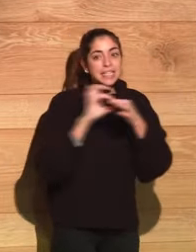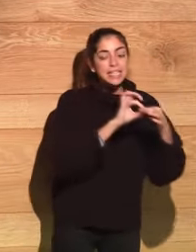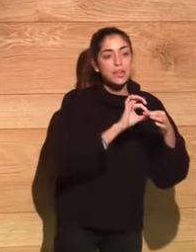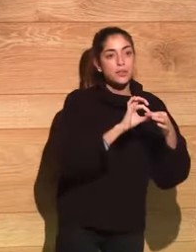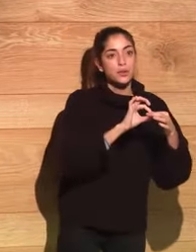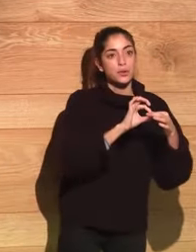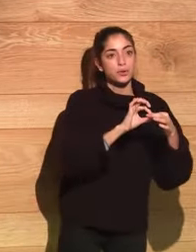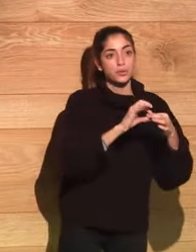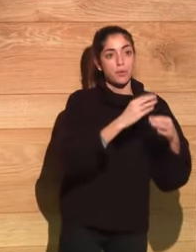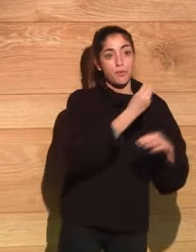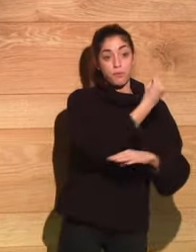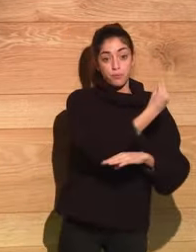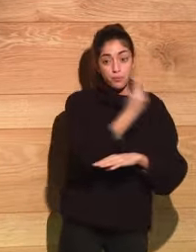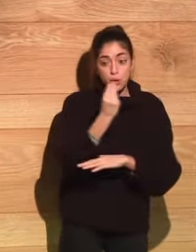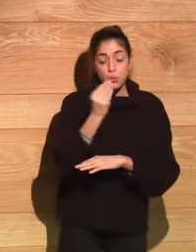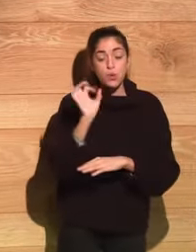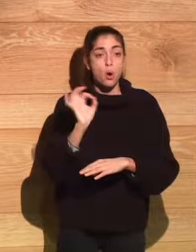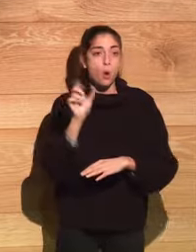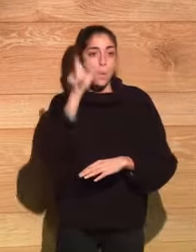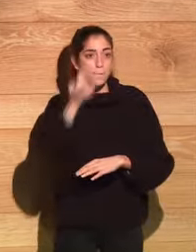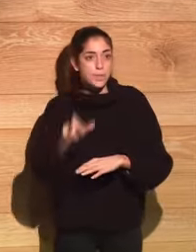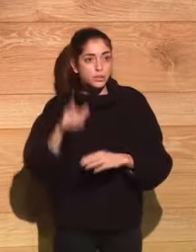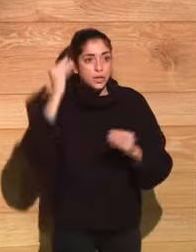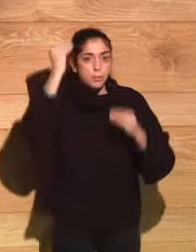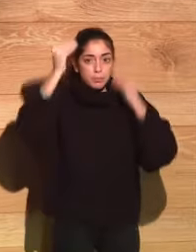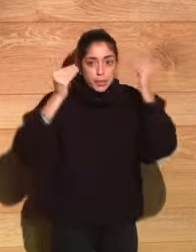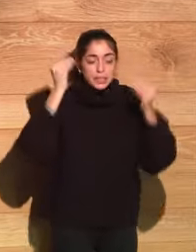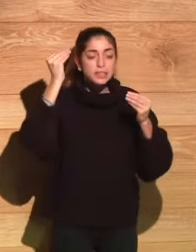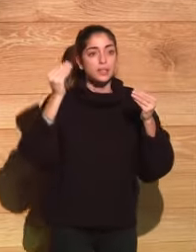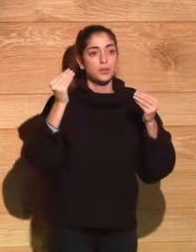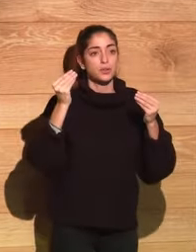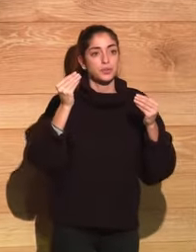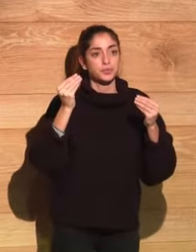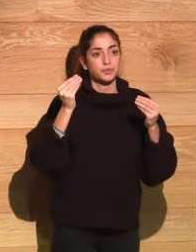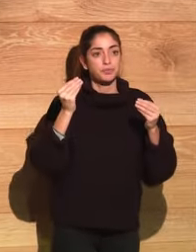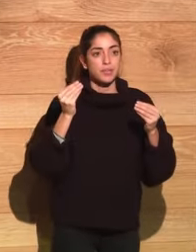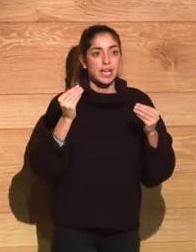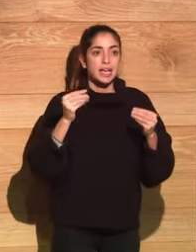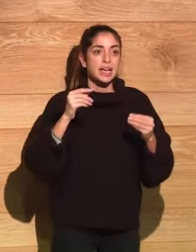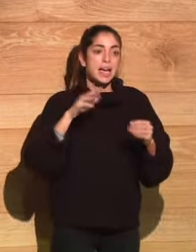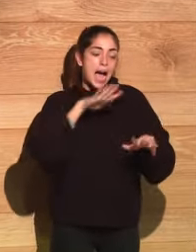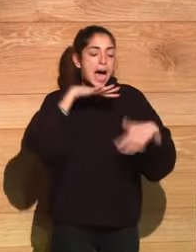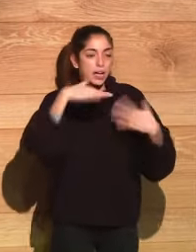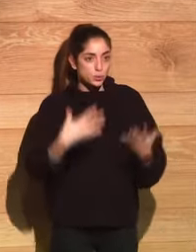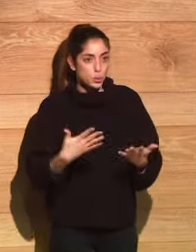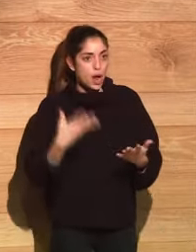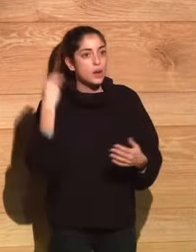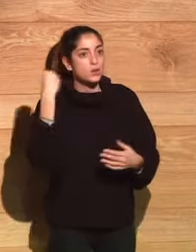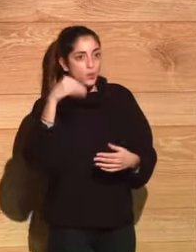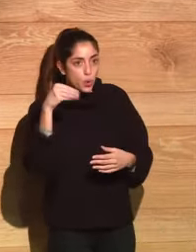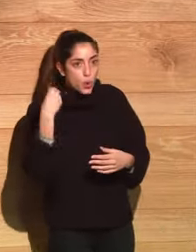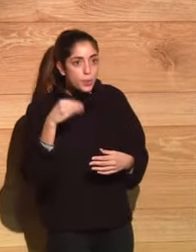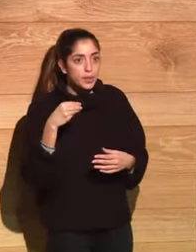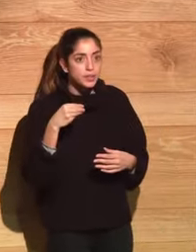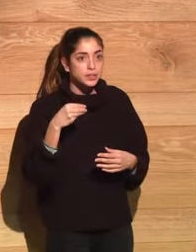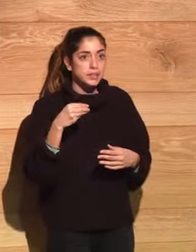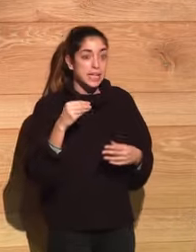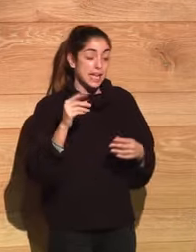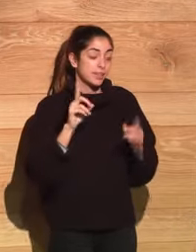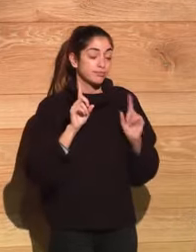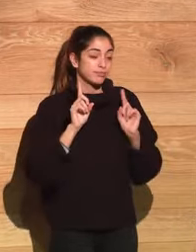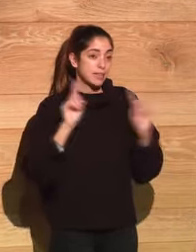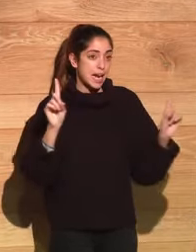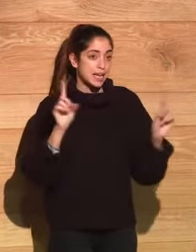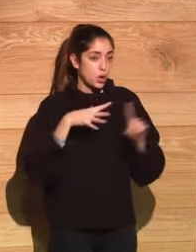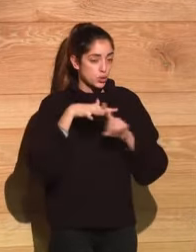autora o un autor o un pensador, una pensadora totalmente contemporáneos, jóvenes, en este caso, en el de caso